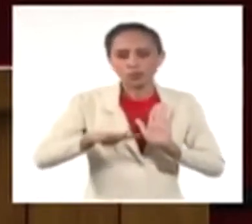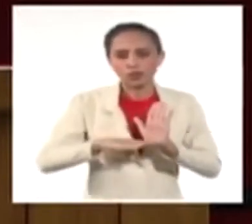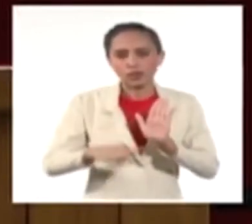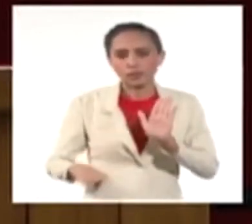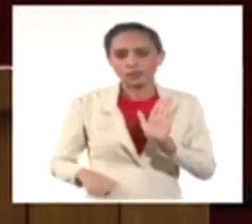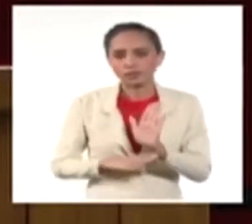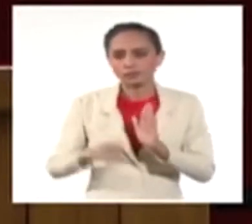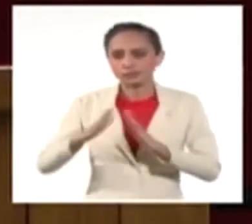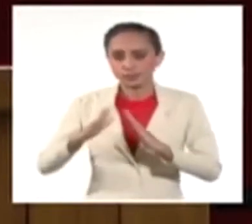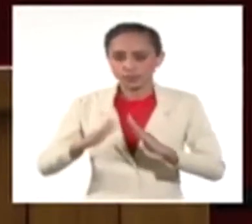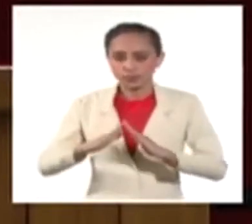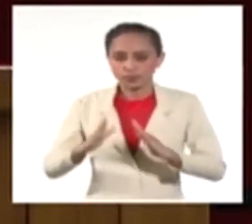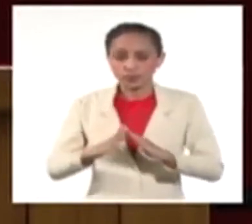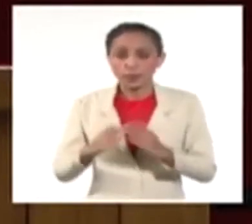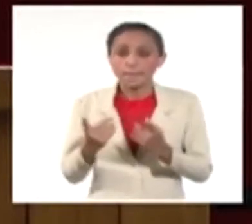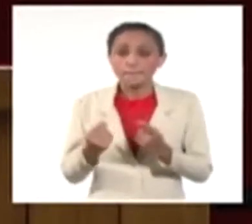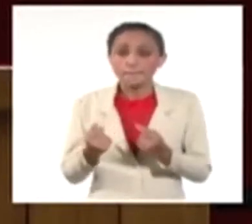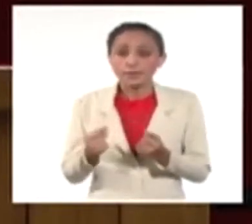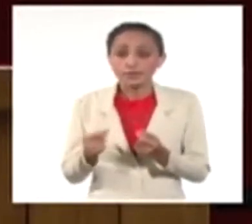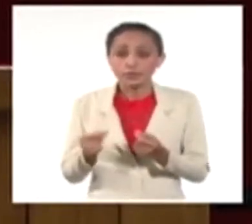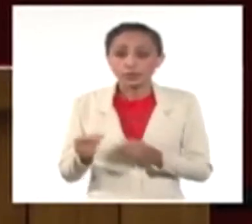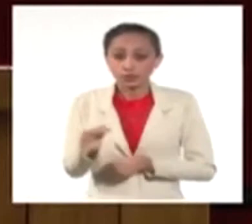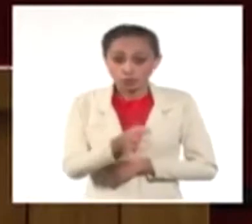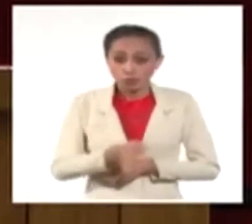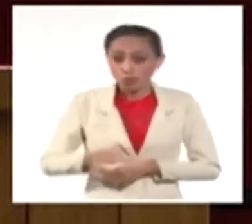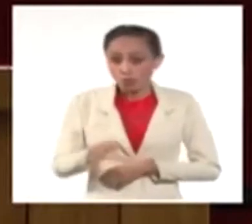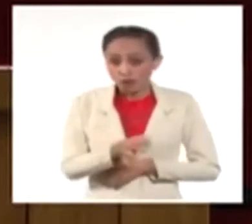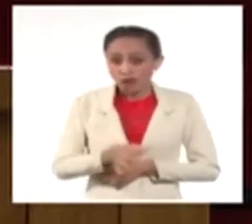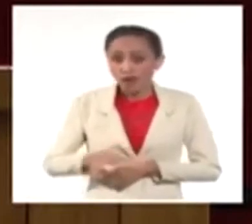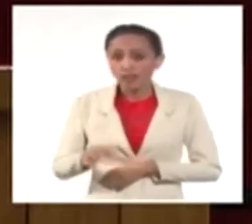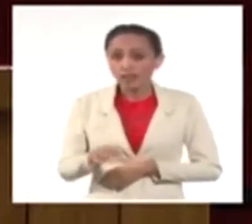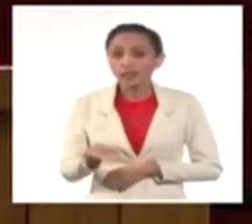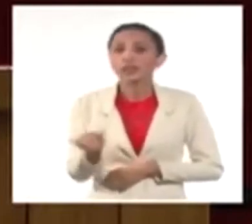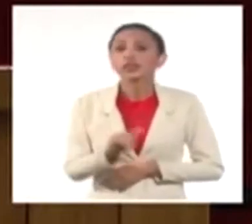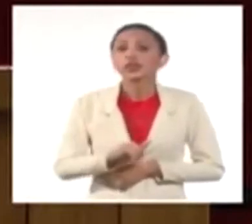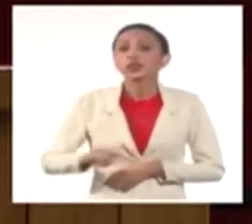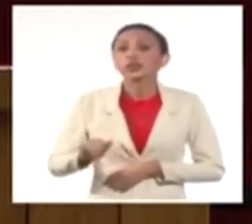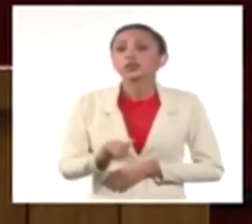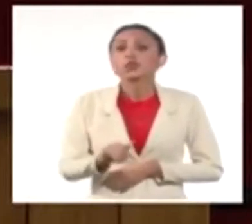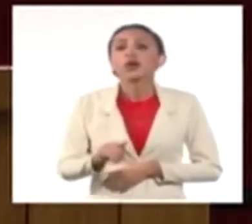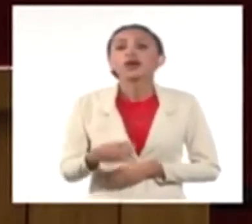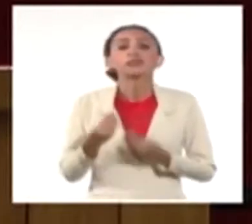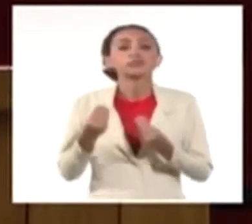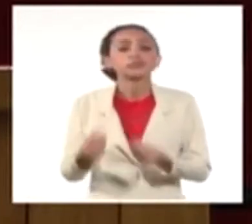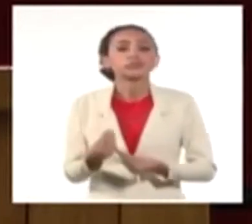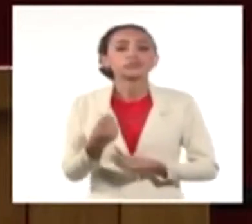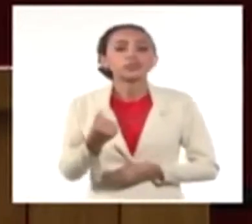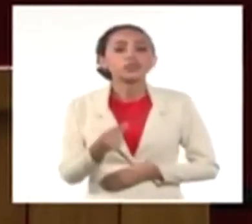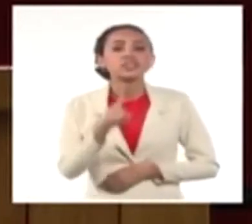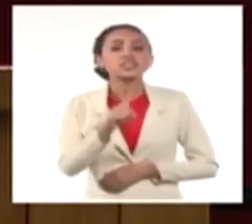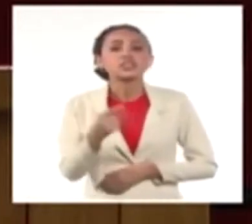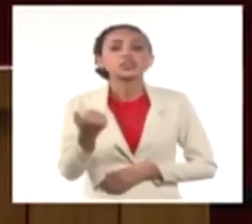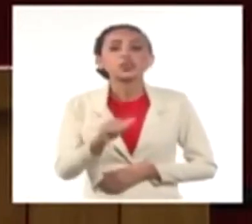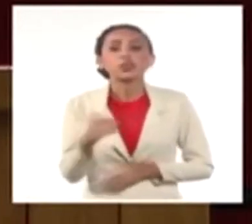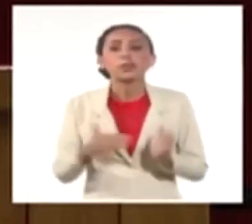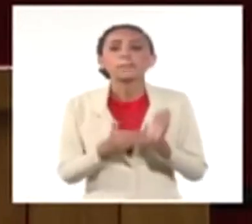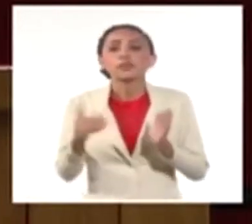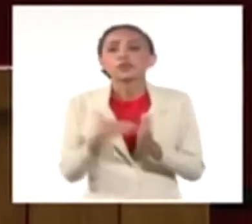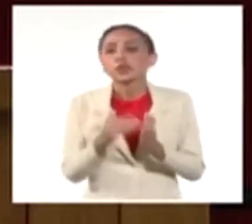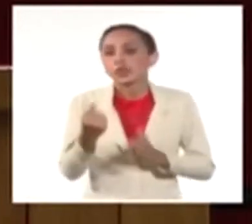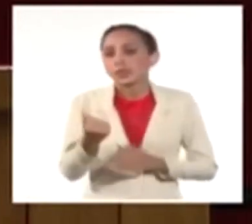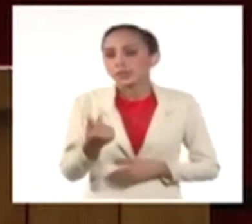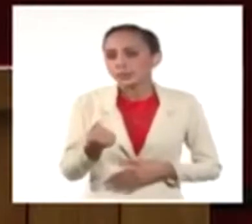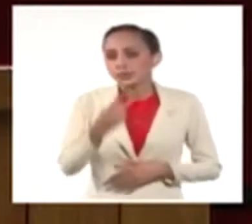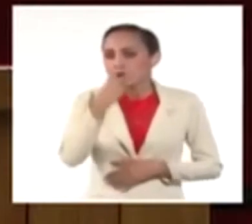los presupuestos locales, además, se respaldará financieramente con 110 millones de pesos la atención